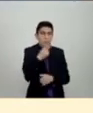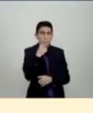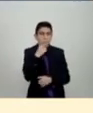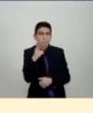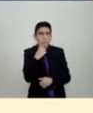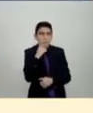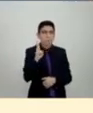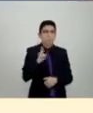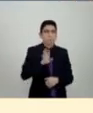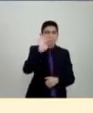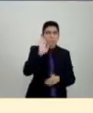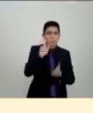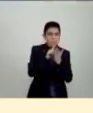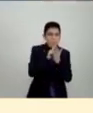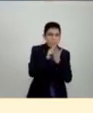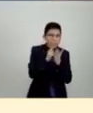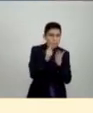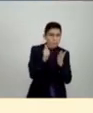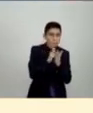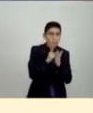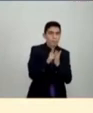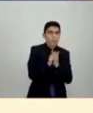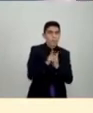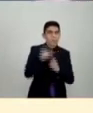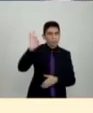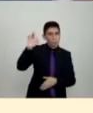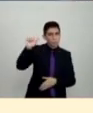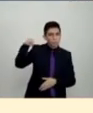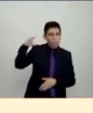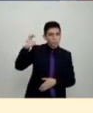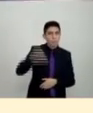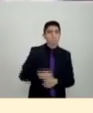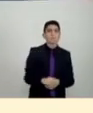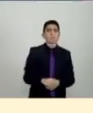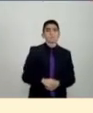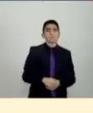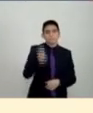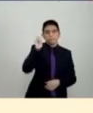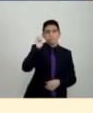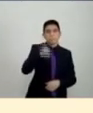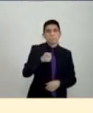como una literatura de flacos, como decía Ribeyro. Y es decir,